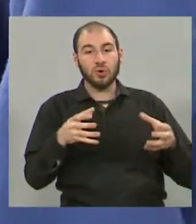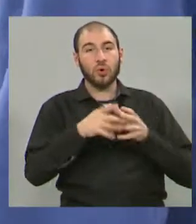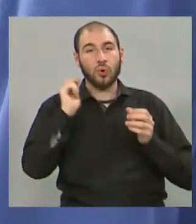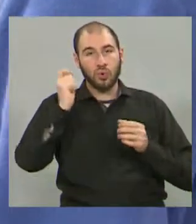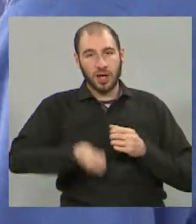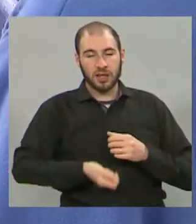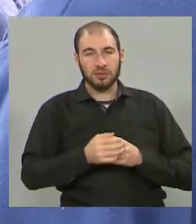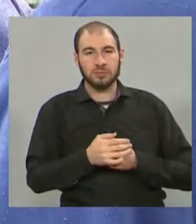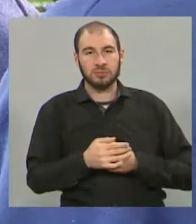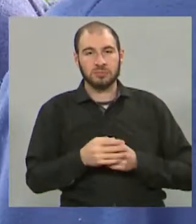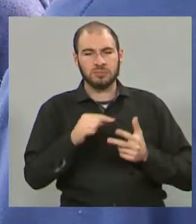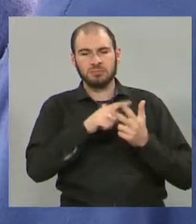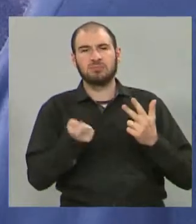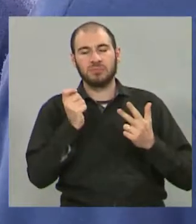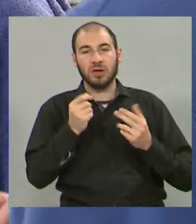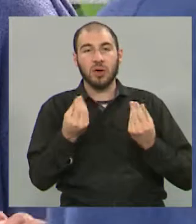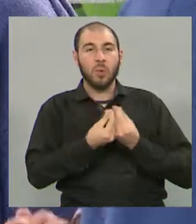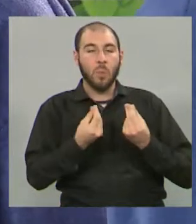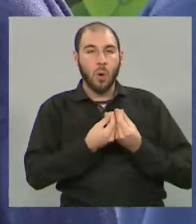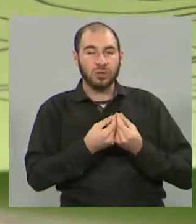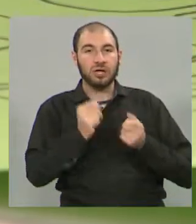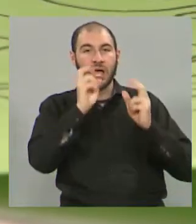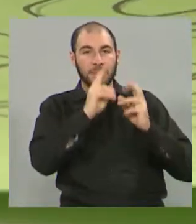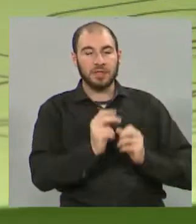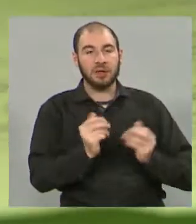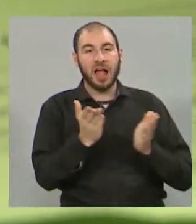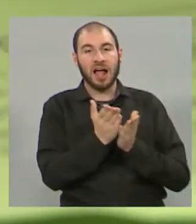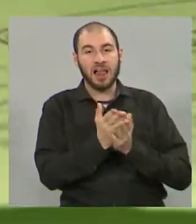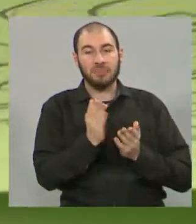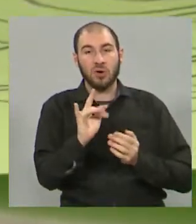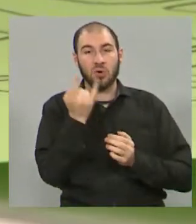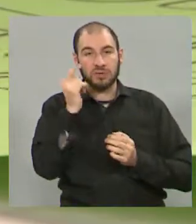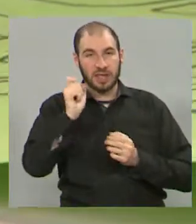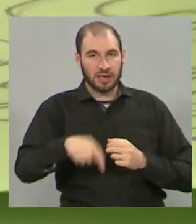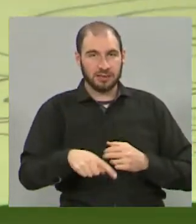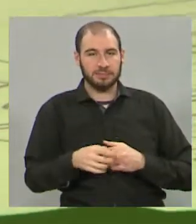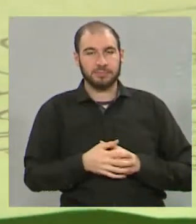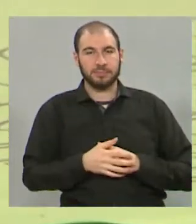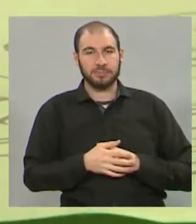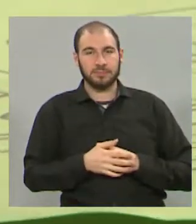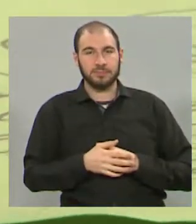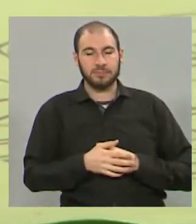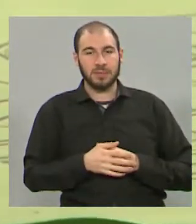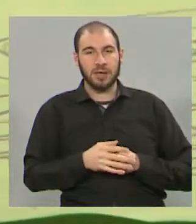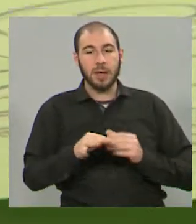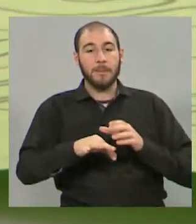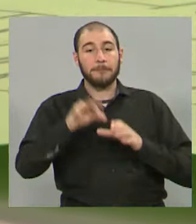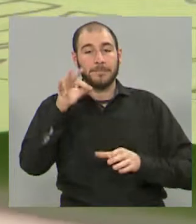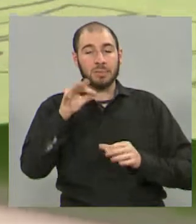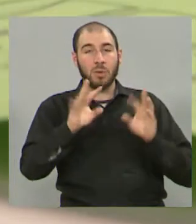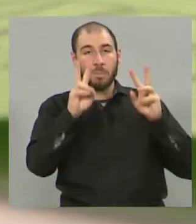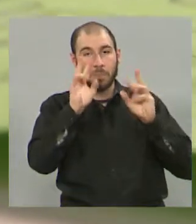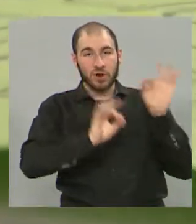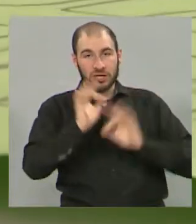conformado por la mayoría de los investigadores académicos de nuestra casa de estudios y el premio proyecto de